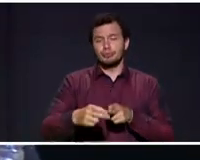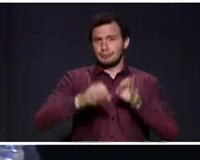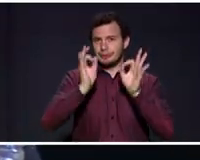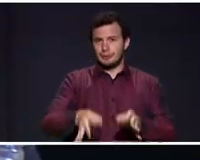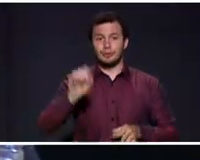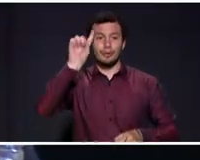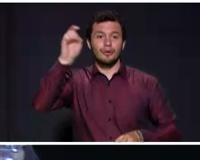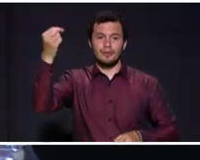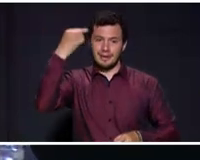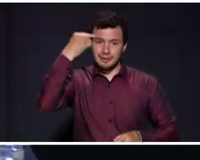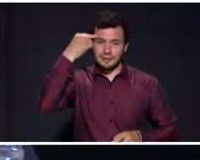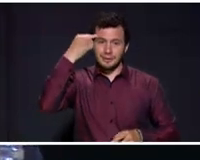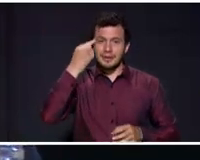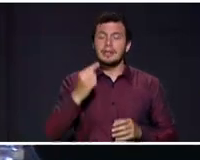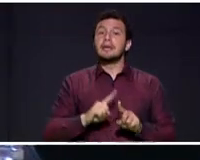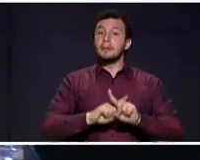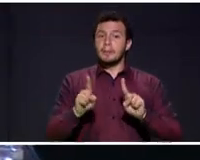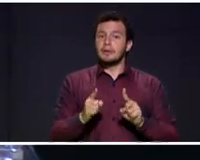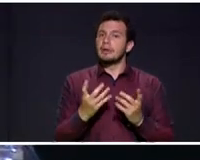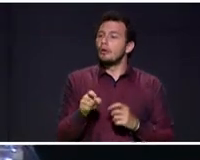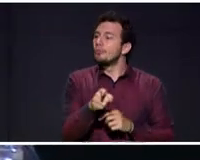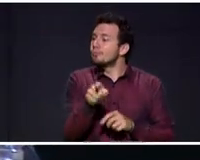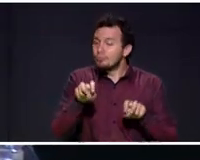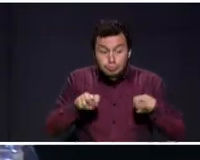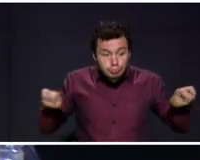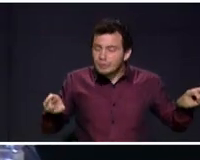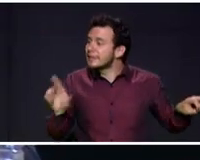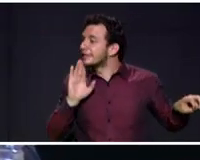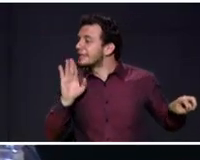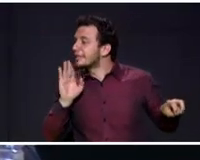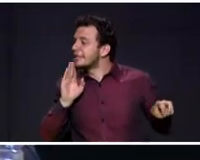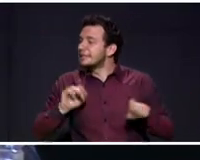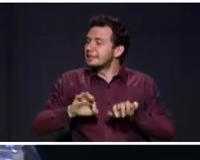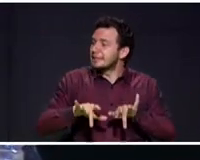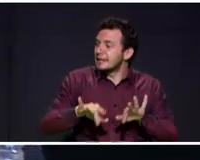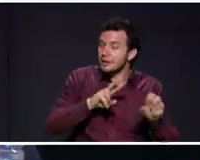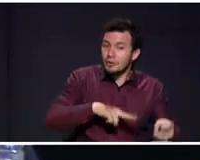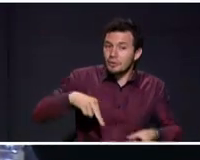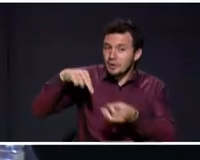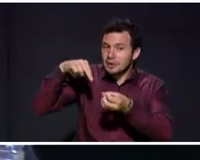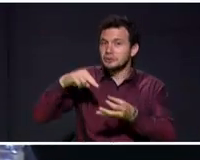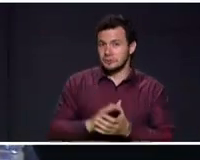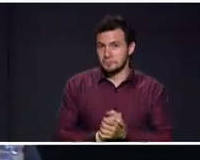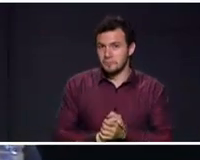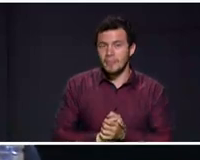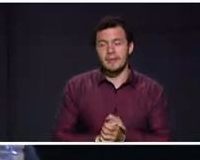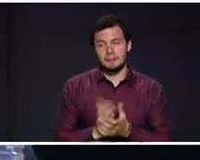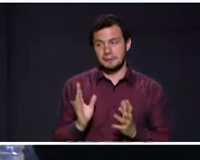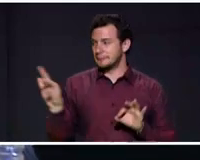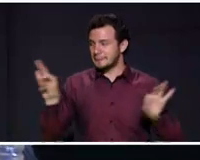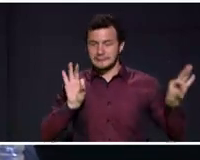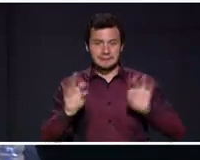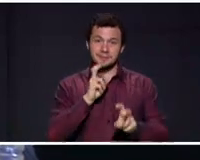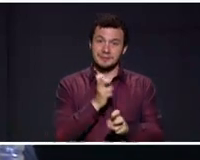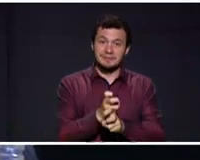va a ser difícil escoger quiero decirles que hoy hay una gran dificultad entre